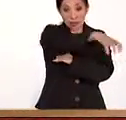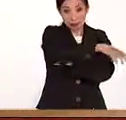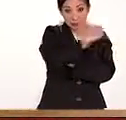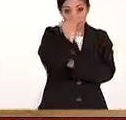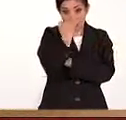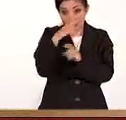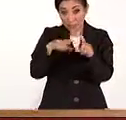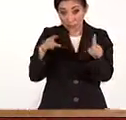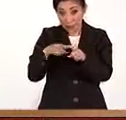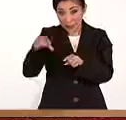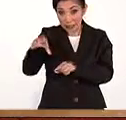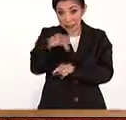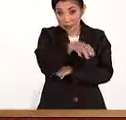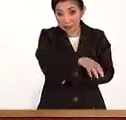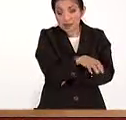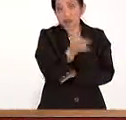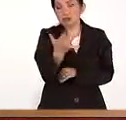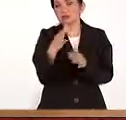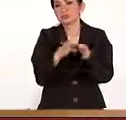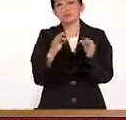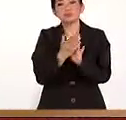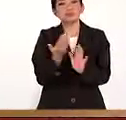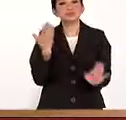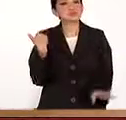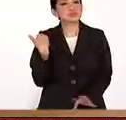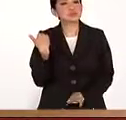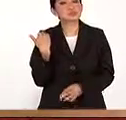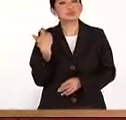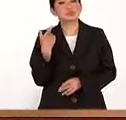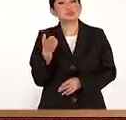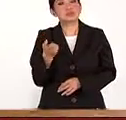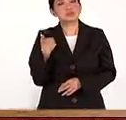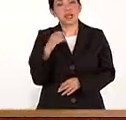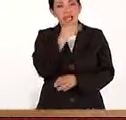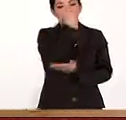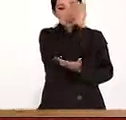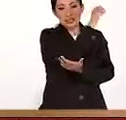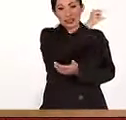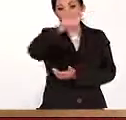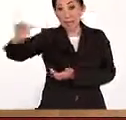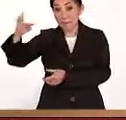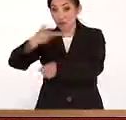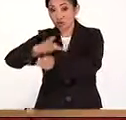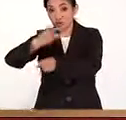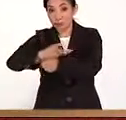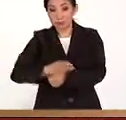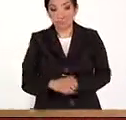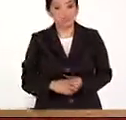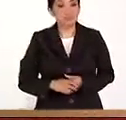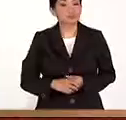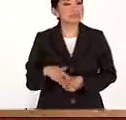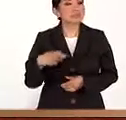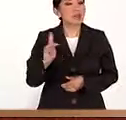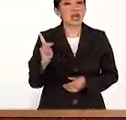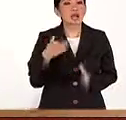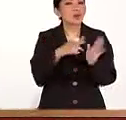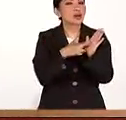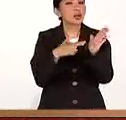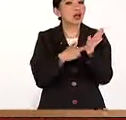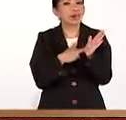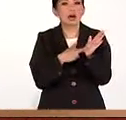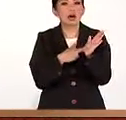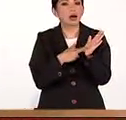ahí y nos explicaba que es desde preescolar hasta postgrado pero cuál es el requisito